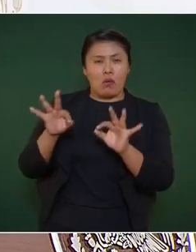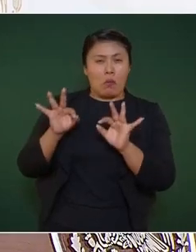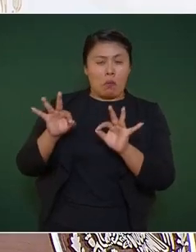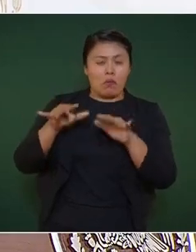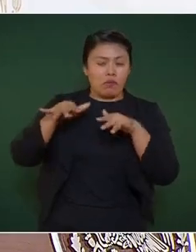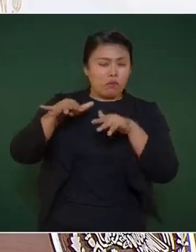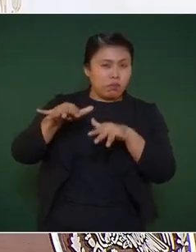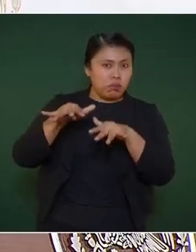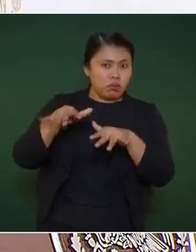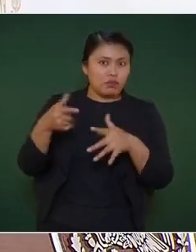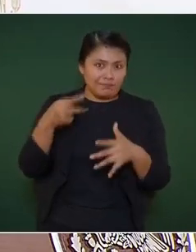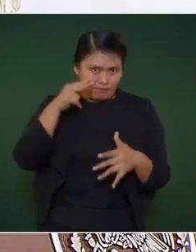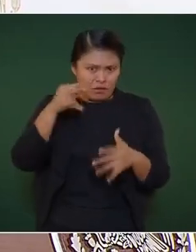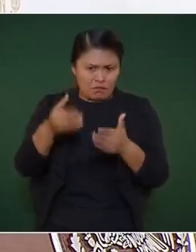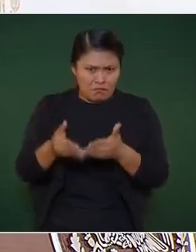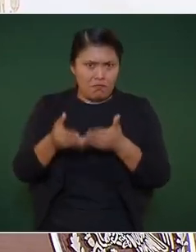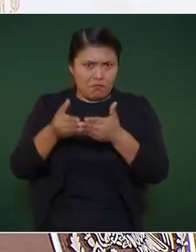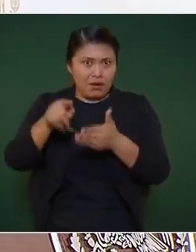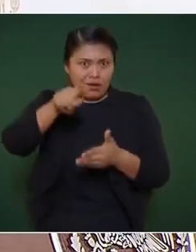Y